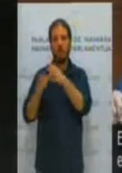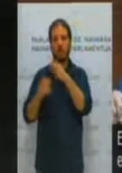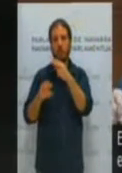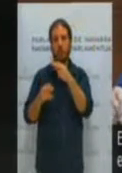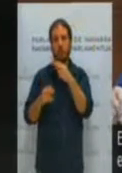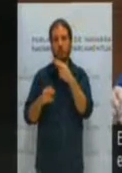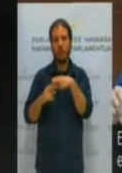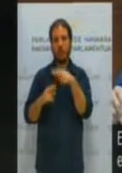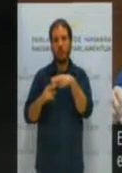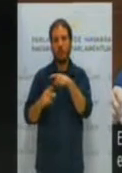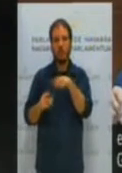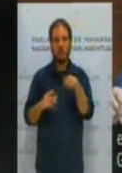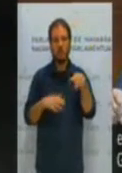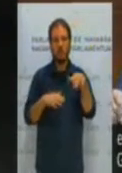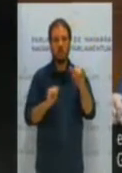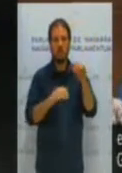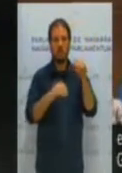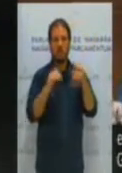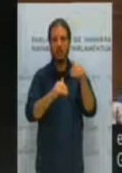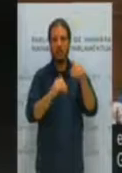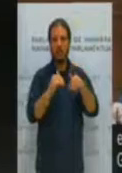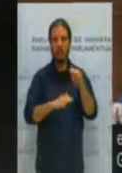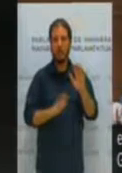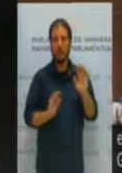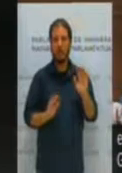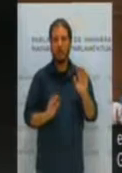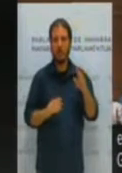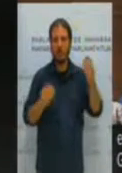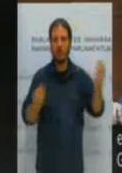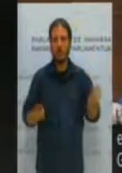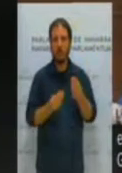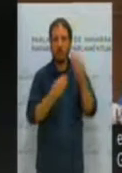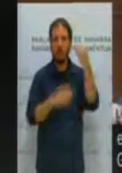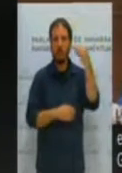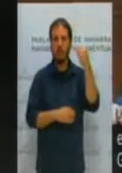votaron el amejoramiento del fuero en esta Cámara.